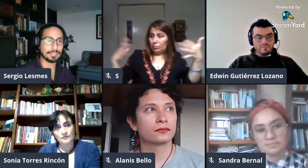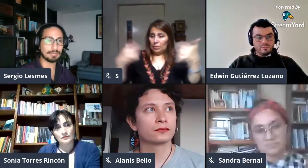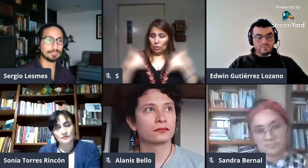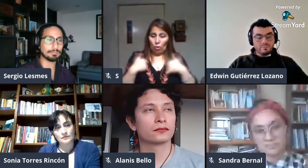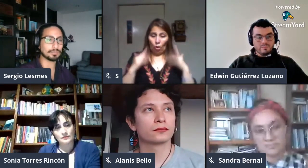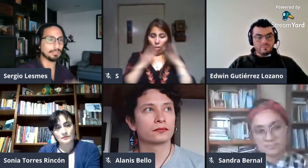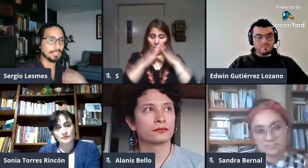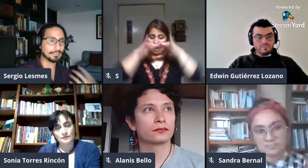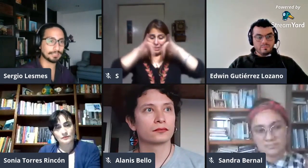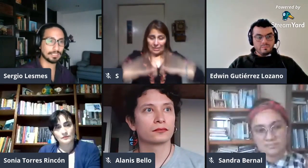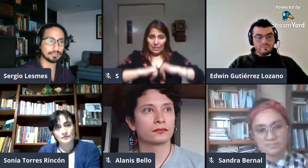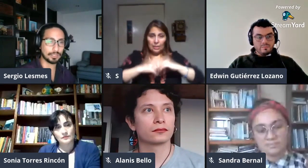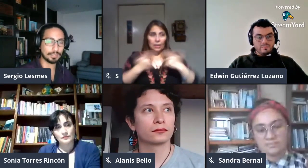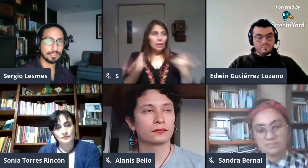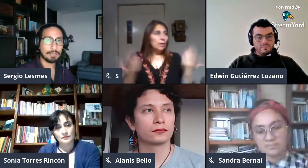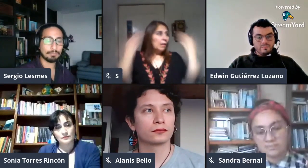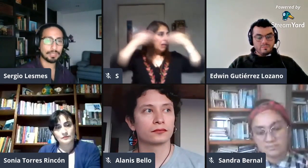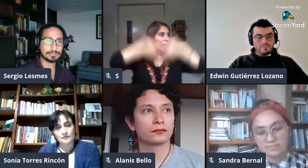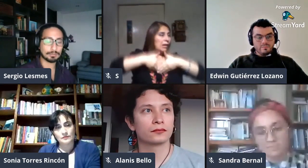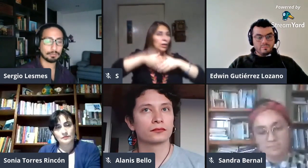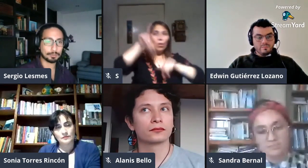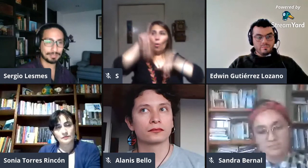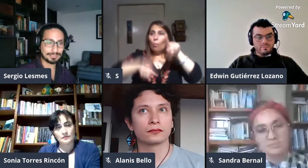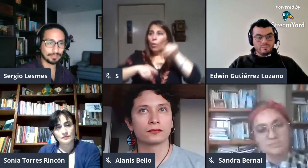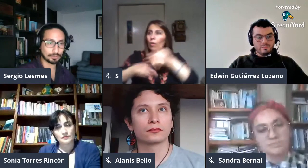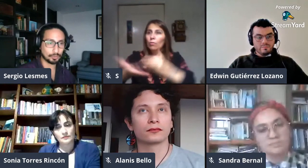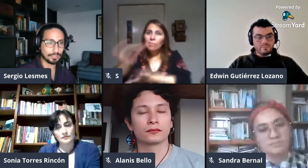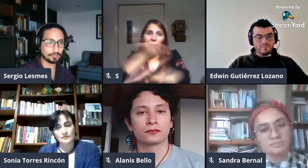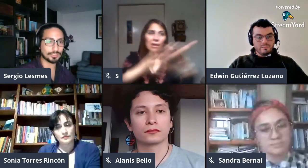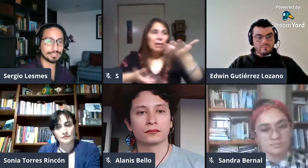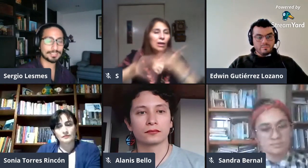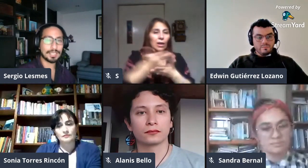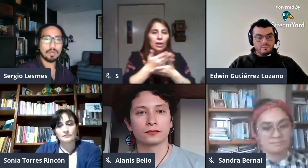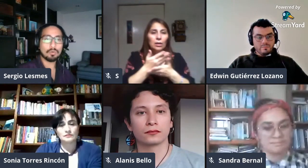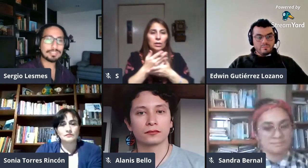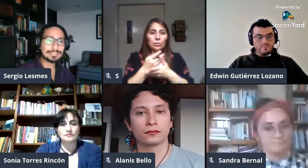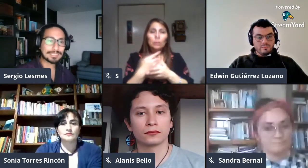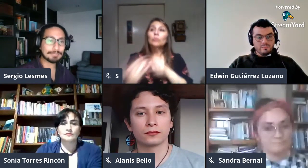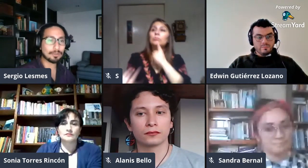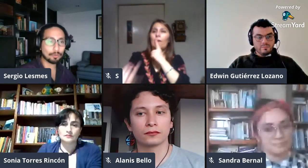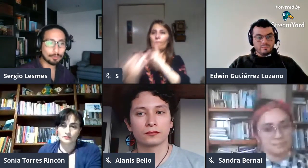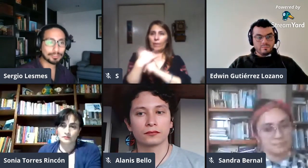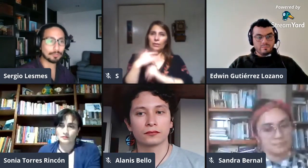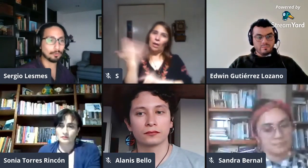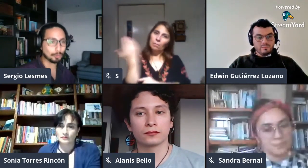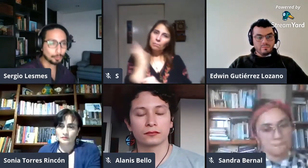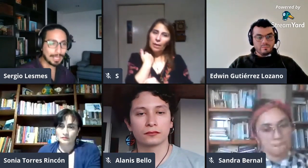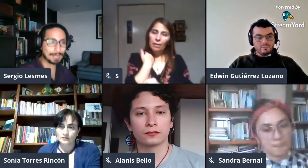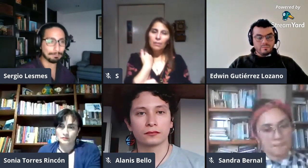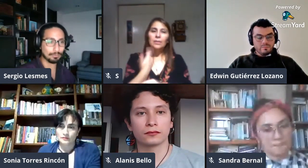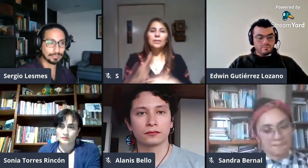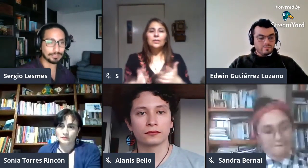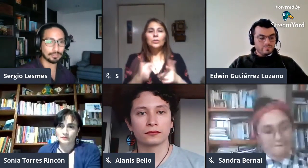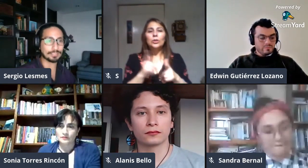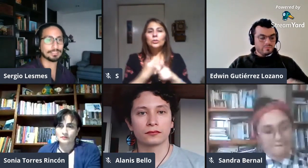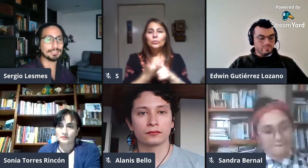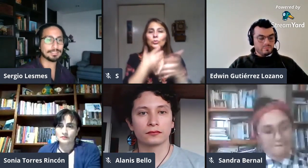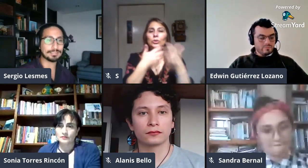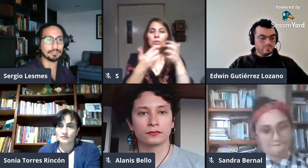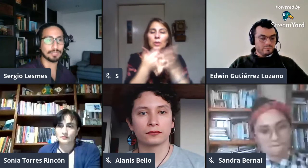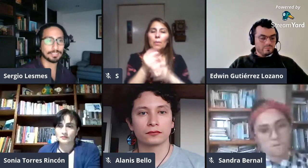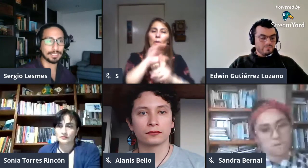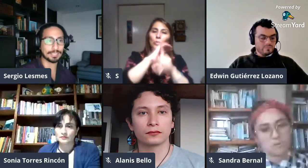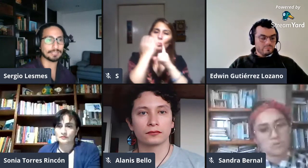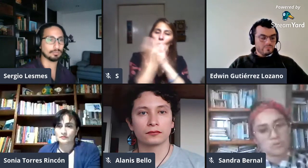el estar, digamos, sin posibilidad de interactuar, pues nos pasa factura. Entonces, un sistema económico, cultural, político, que